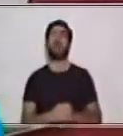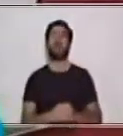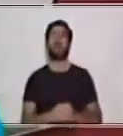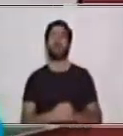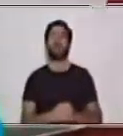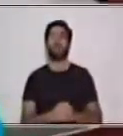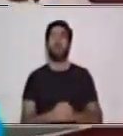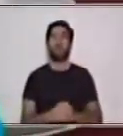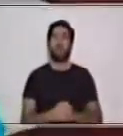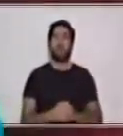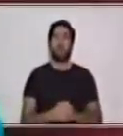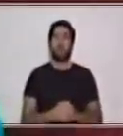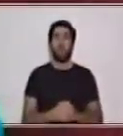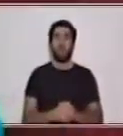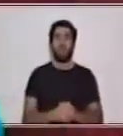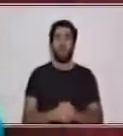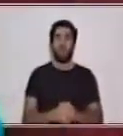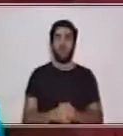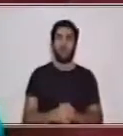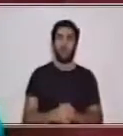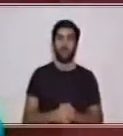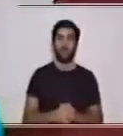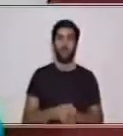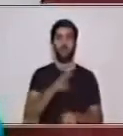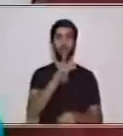llevo 1,